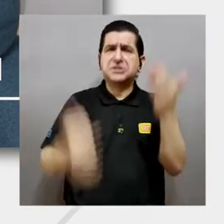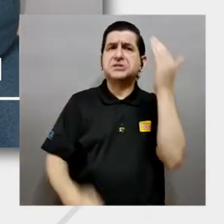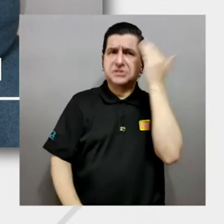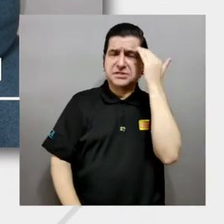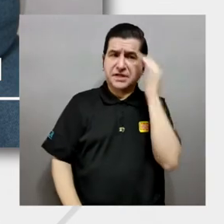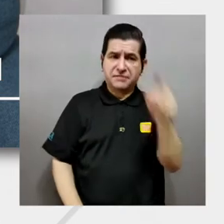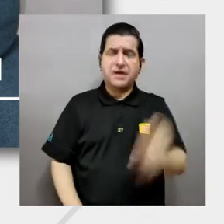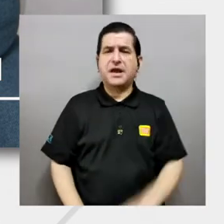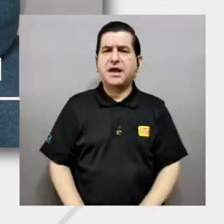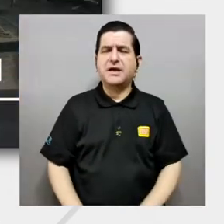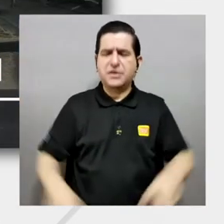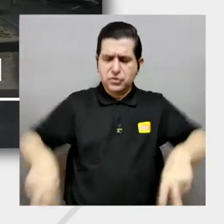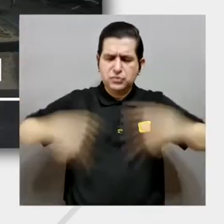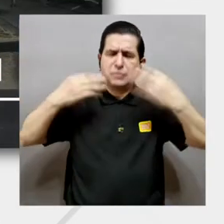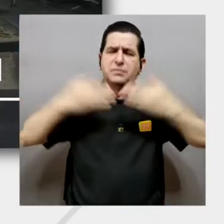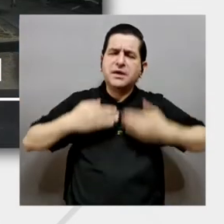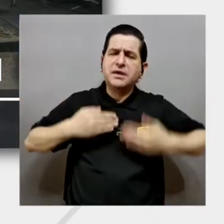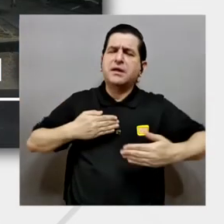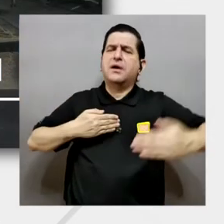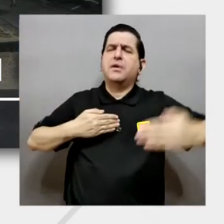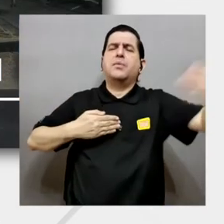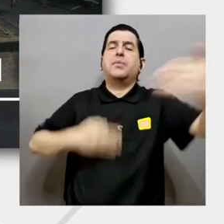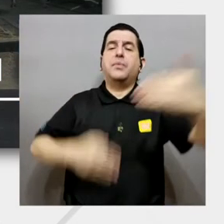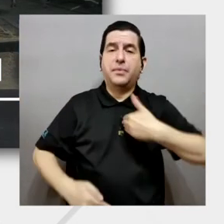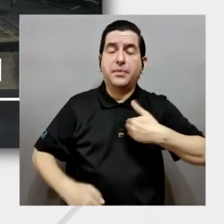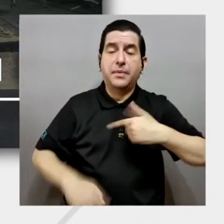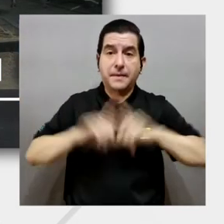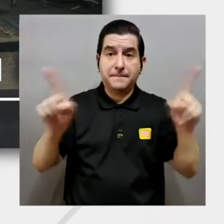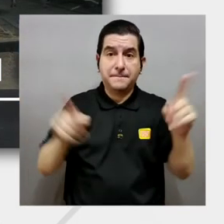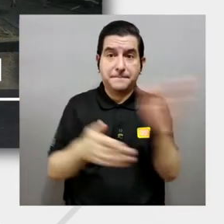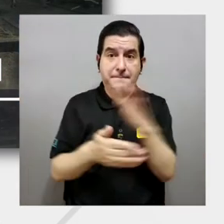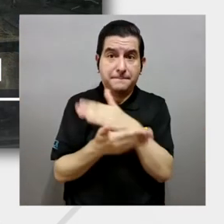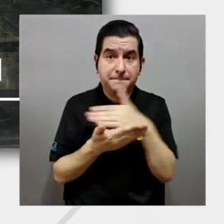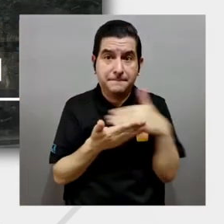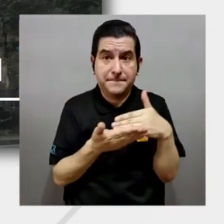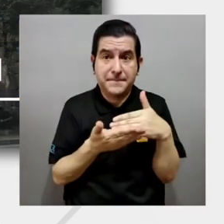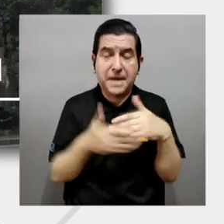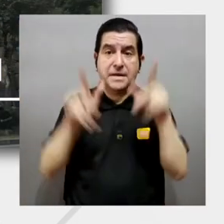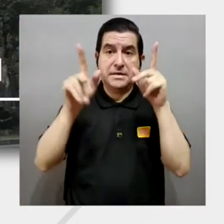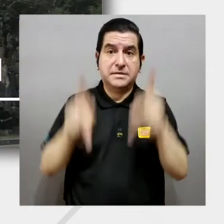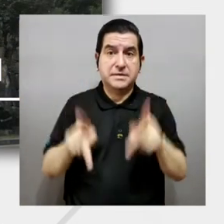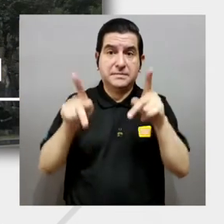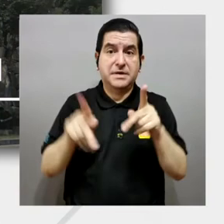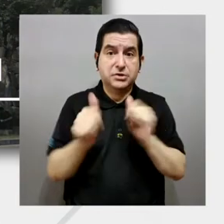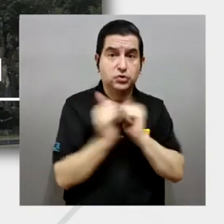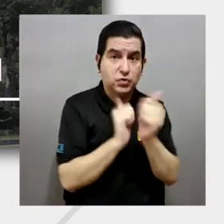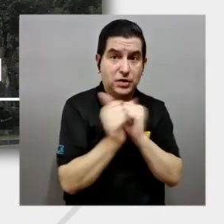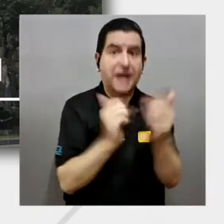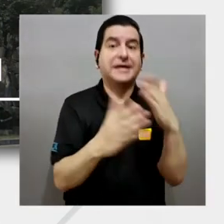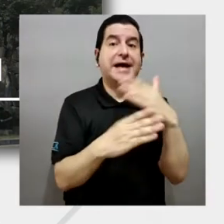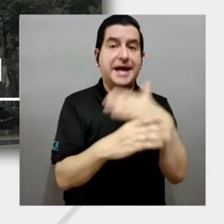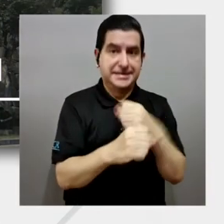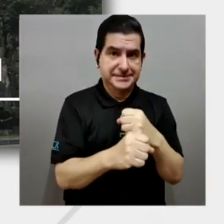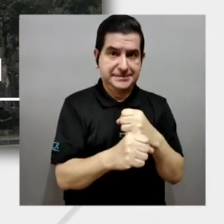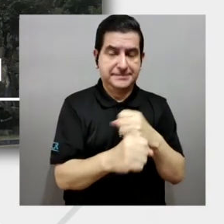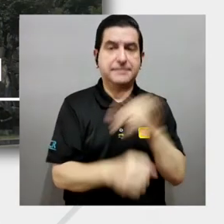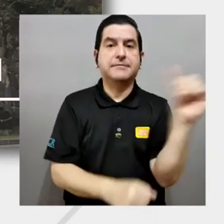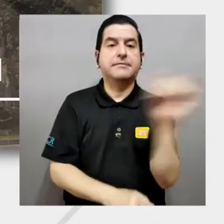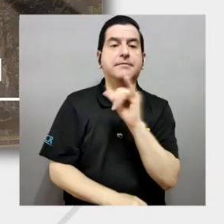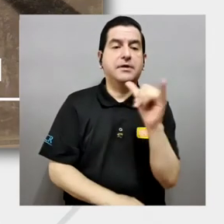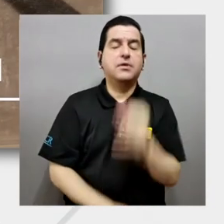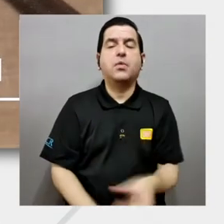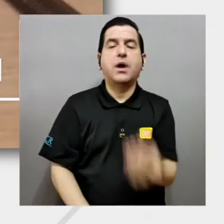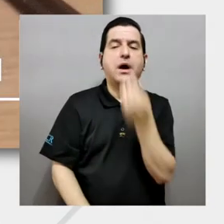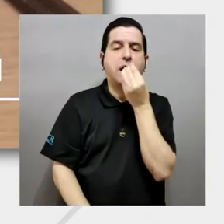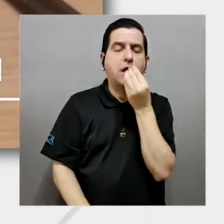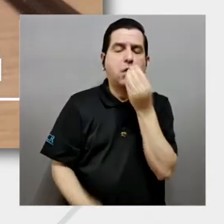en la noche. Los japoneses son conocidos por vivir y una larga vida, pero esa parte porque